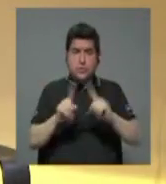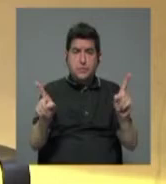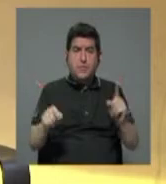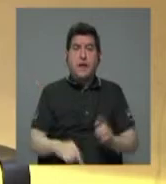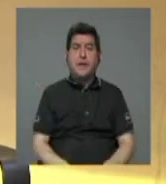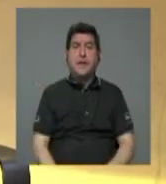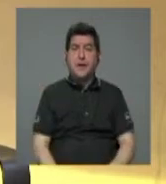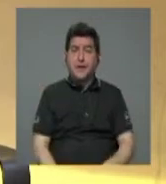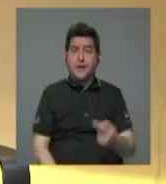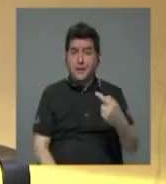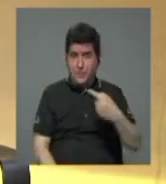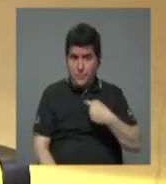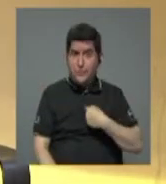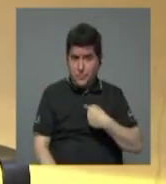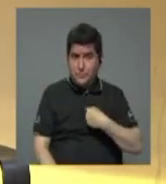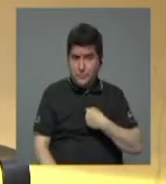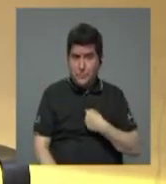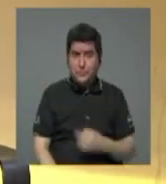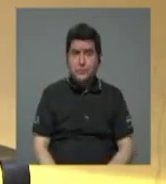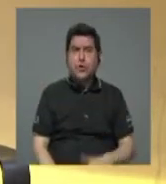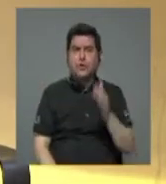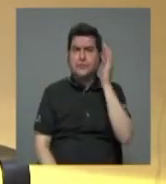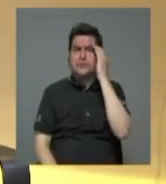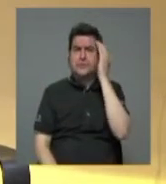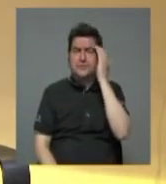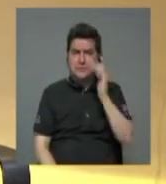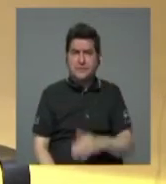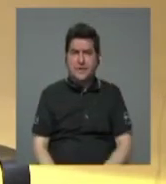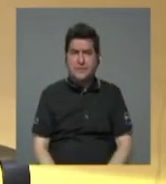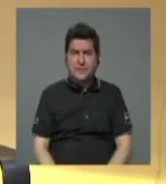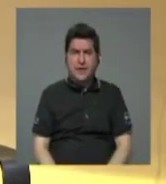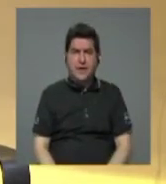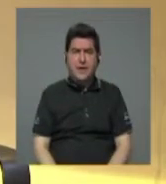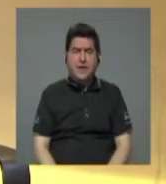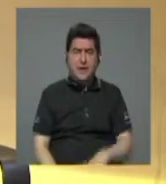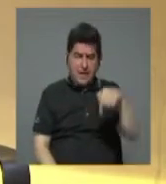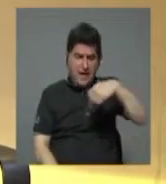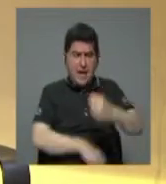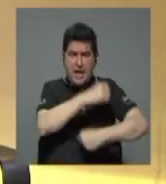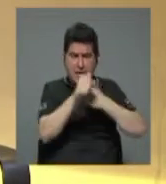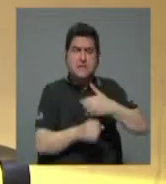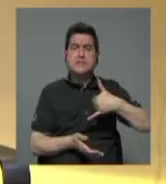yo del que yo me enteré es el que recibió este año,